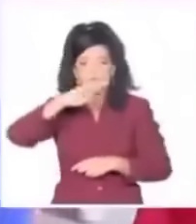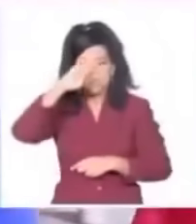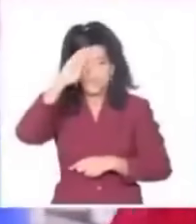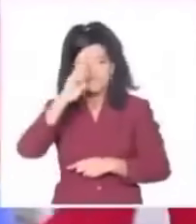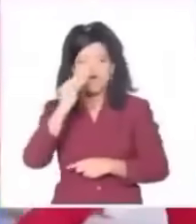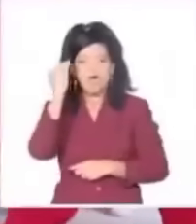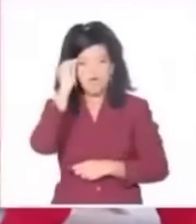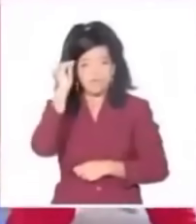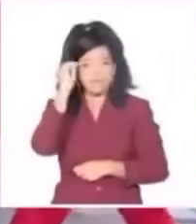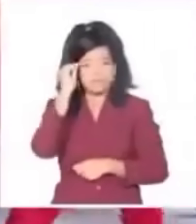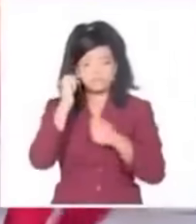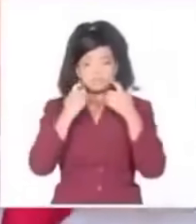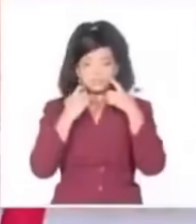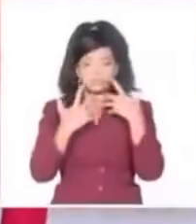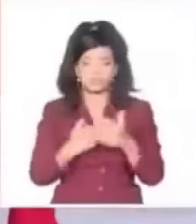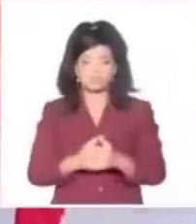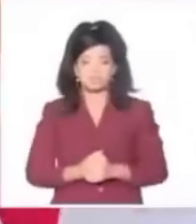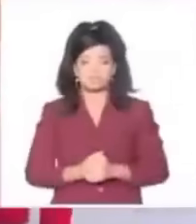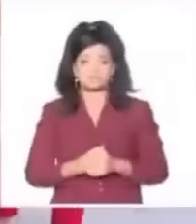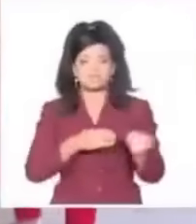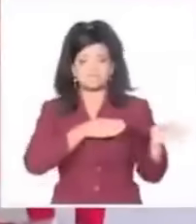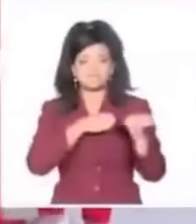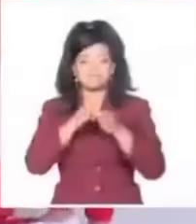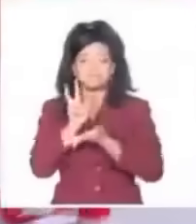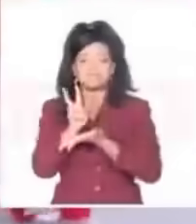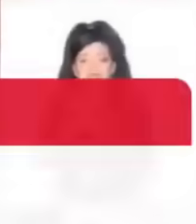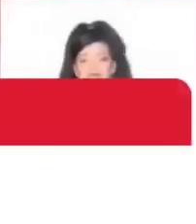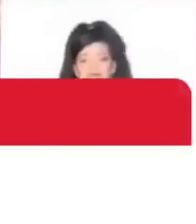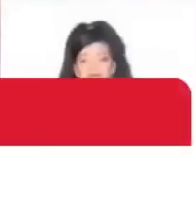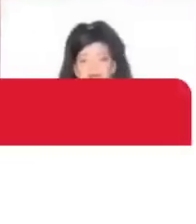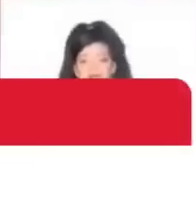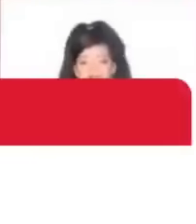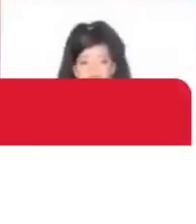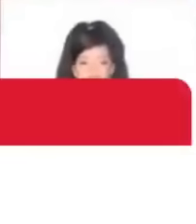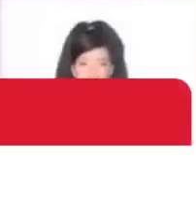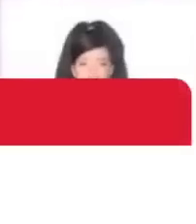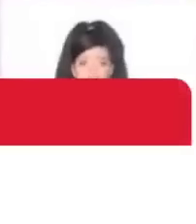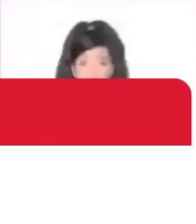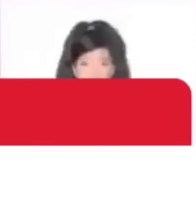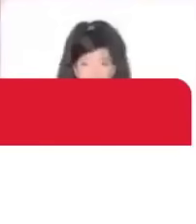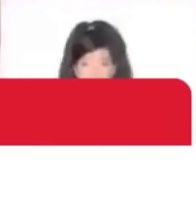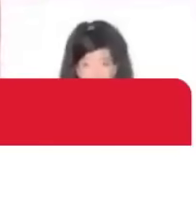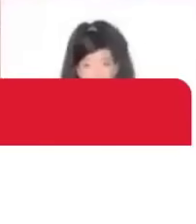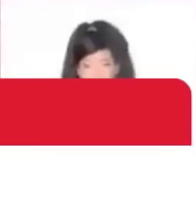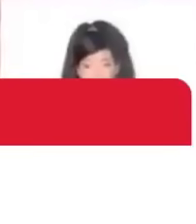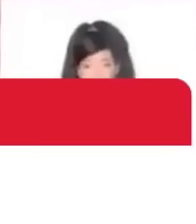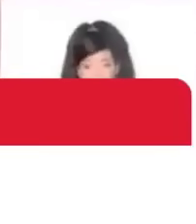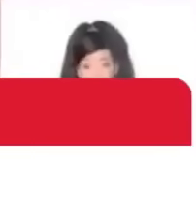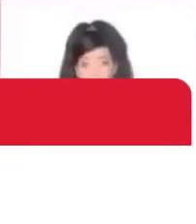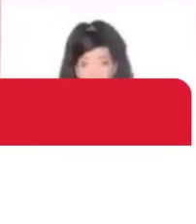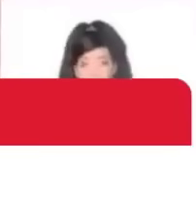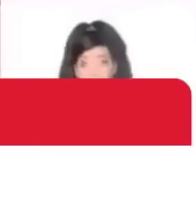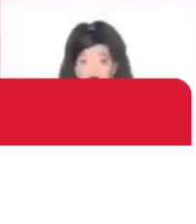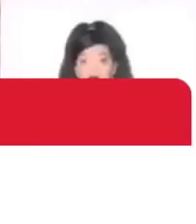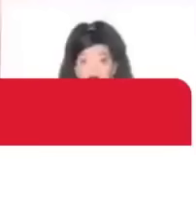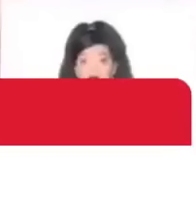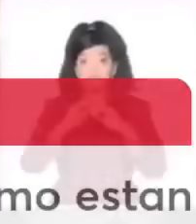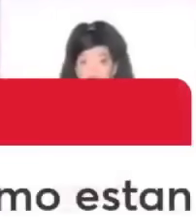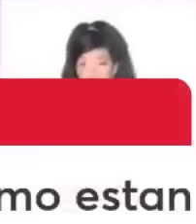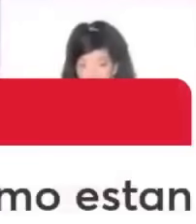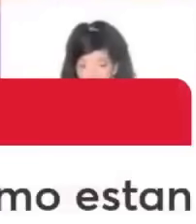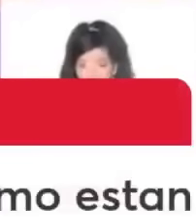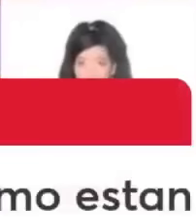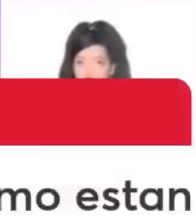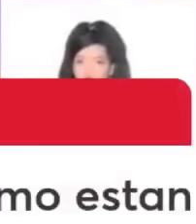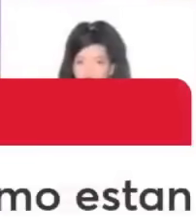la comitiva visitó la casa de cultura José Antonio Méndez del propio consejo popular reconstruida y ampliada donde recibió el